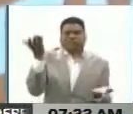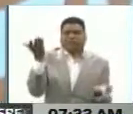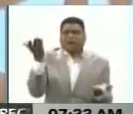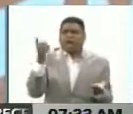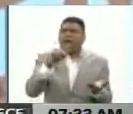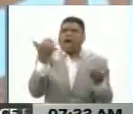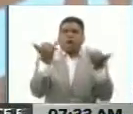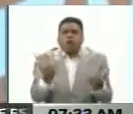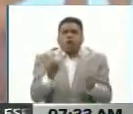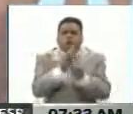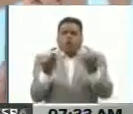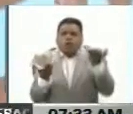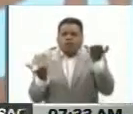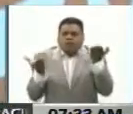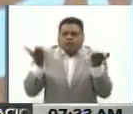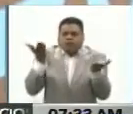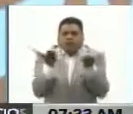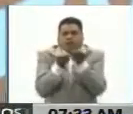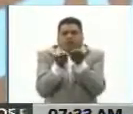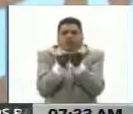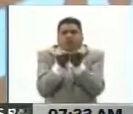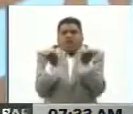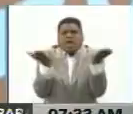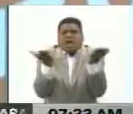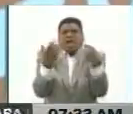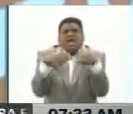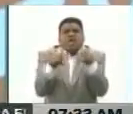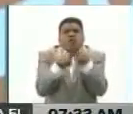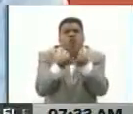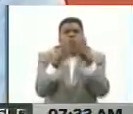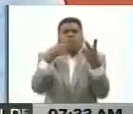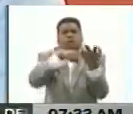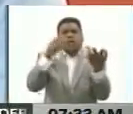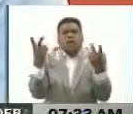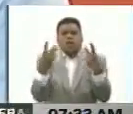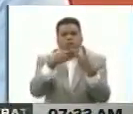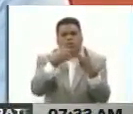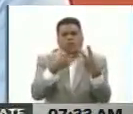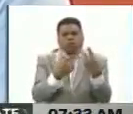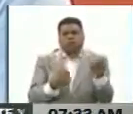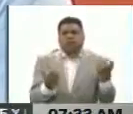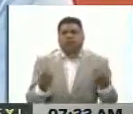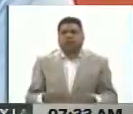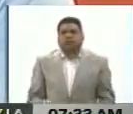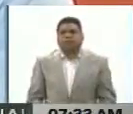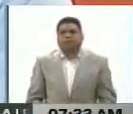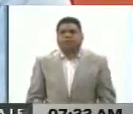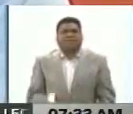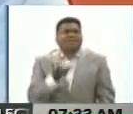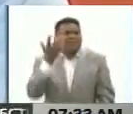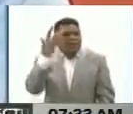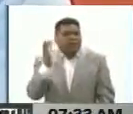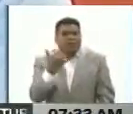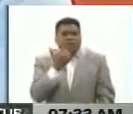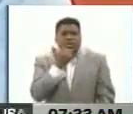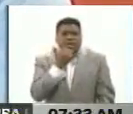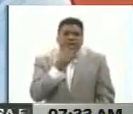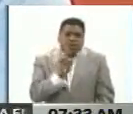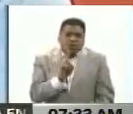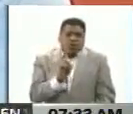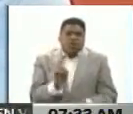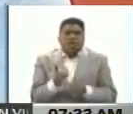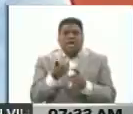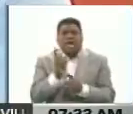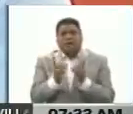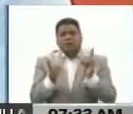una falla que durante estos 10 años se ha detectado, más no se ha podido solventar? Más que una falla, lo que quisiéramos superar es el método que tenemos